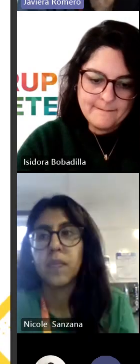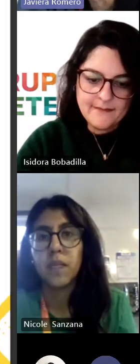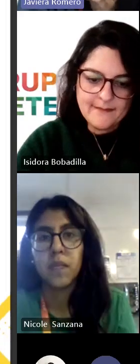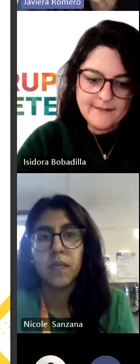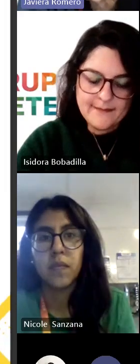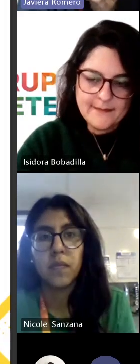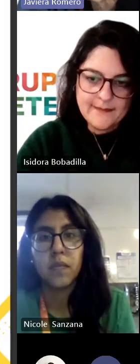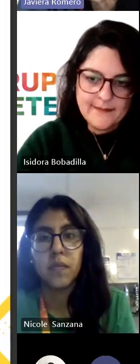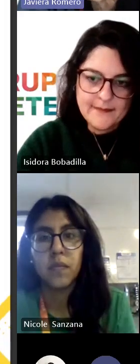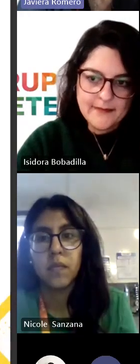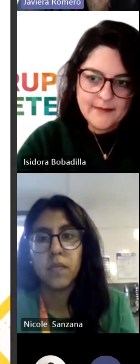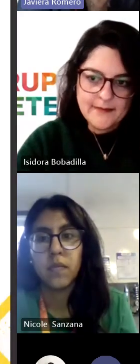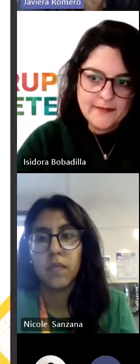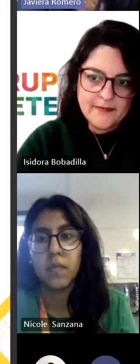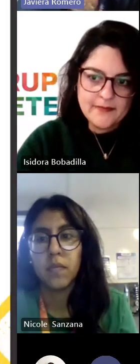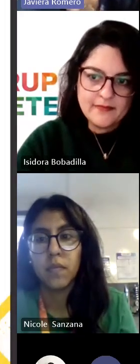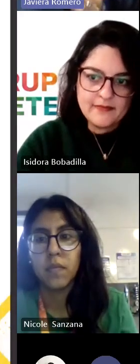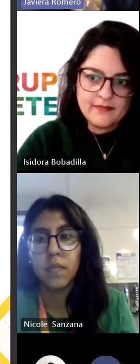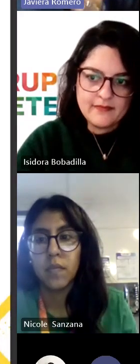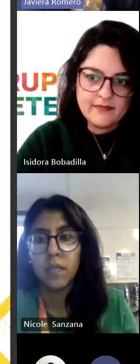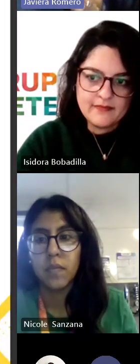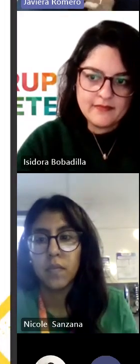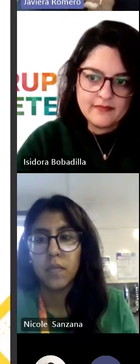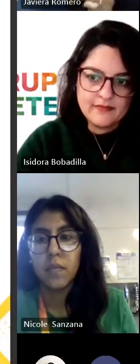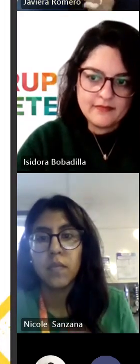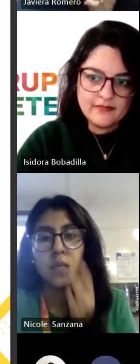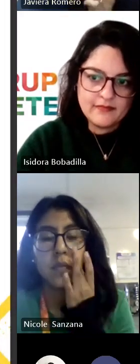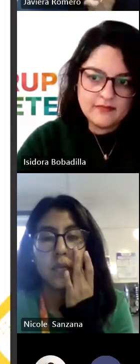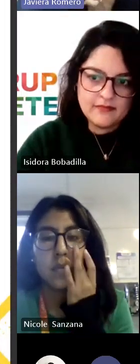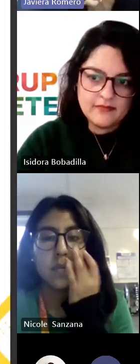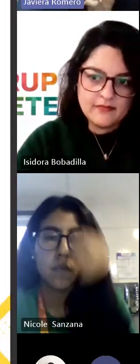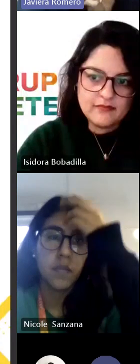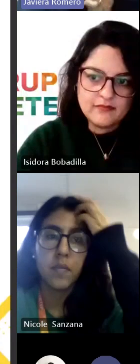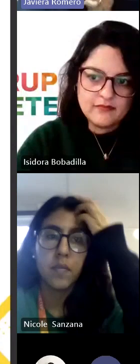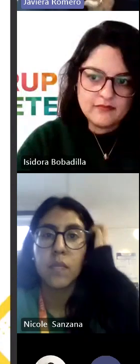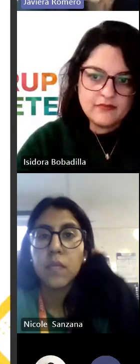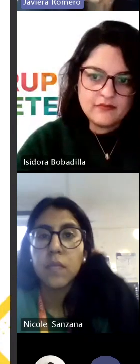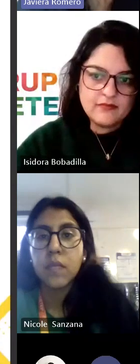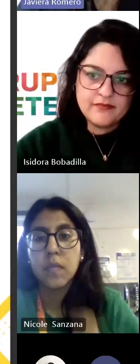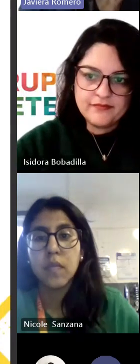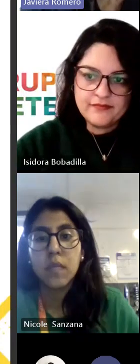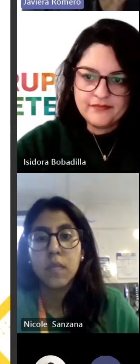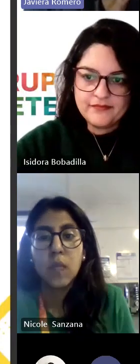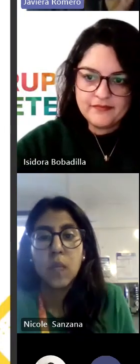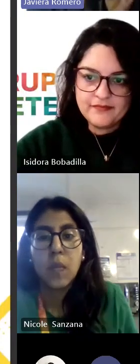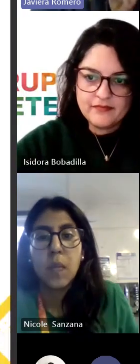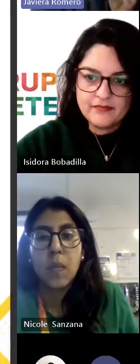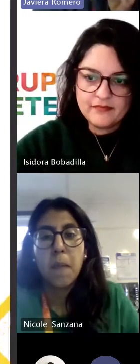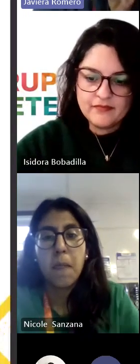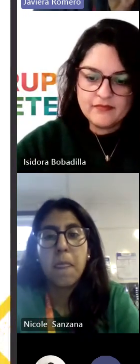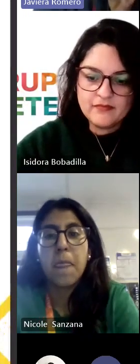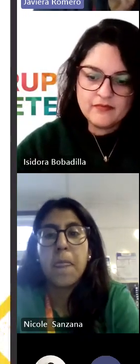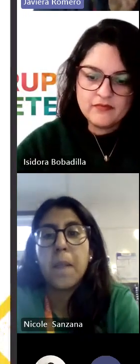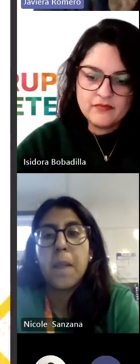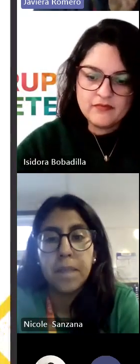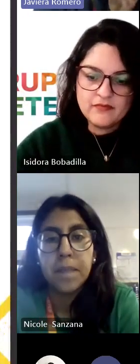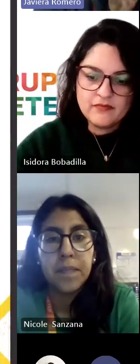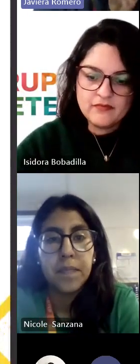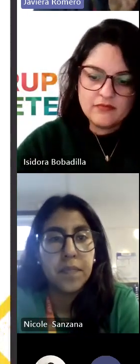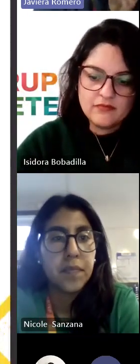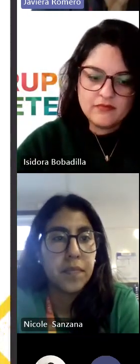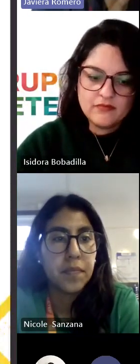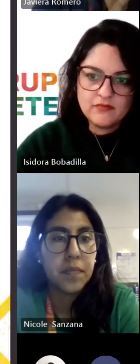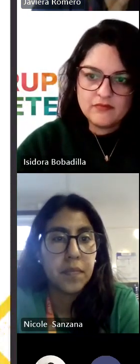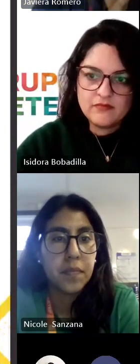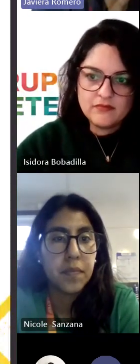existir al respecto para resguardar la seguridad de todos. Otro factor de riesgo es la desorganización y o conflictos